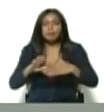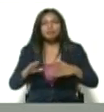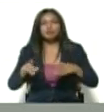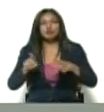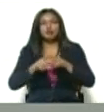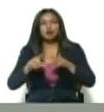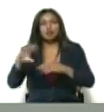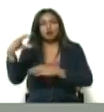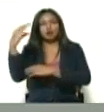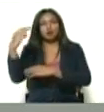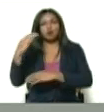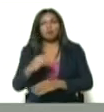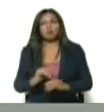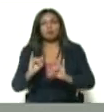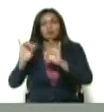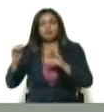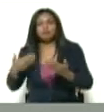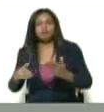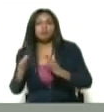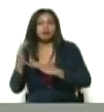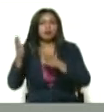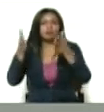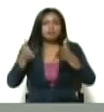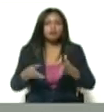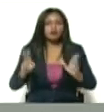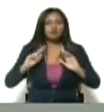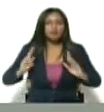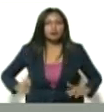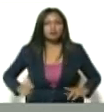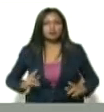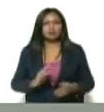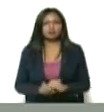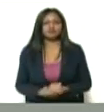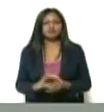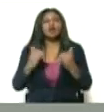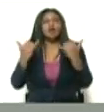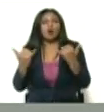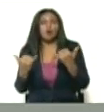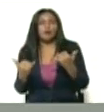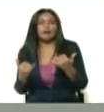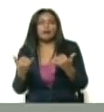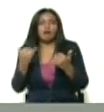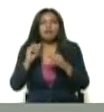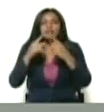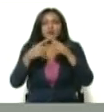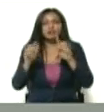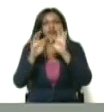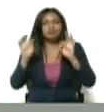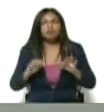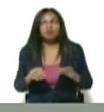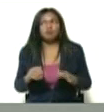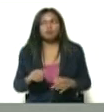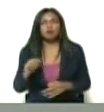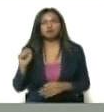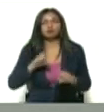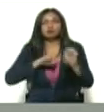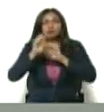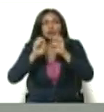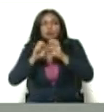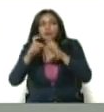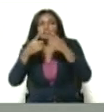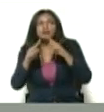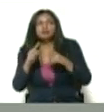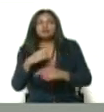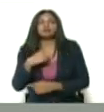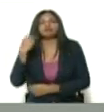enviadas a Colombia como gesto cristiano y humanista. Ahora, que haya opciones diferentes, no las he evaluado.